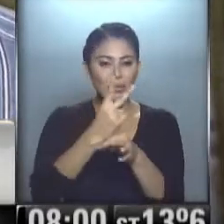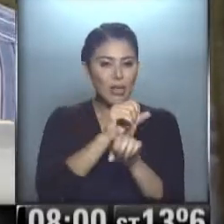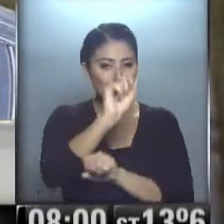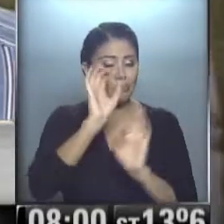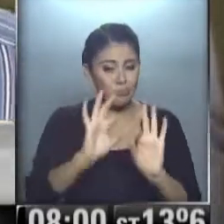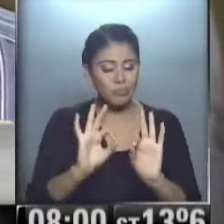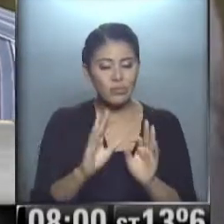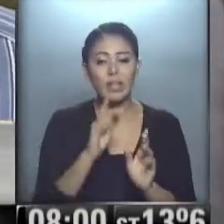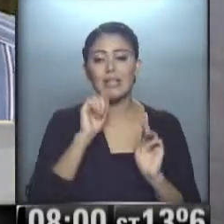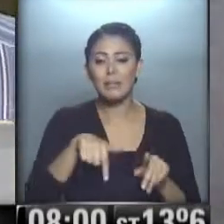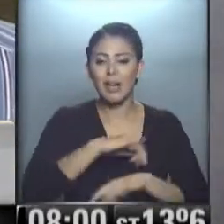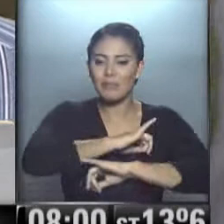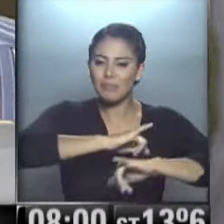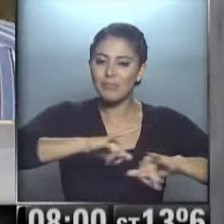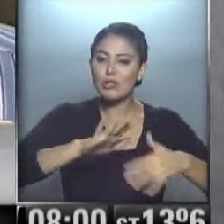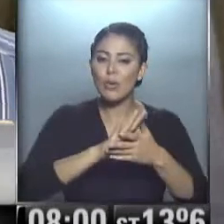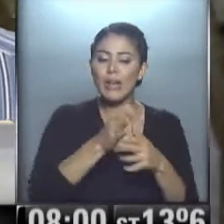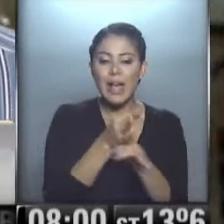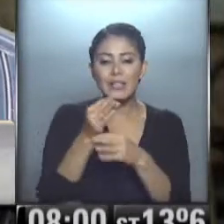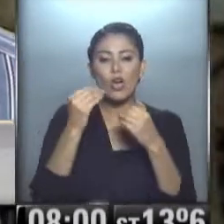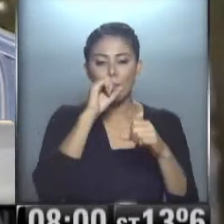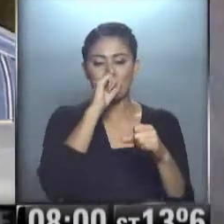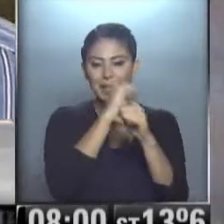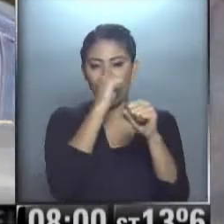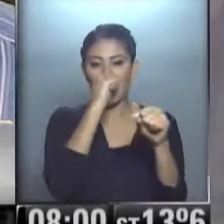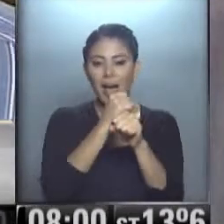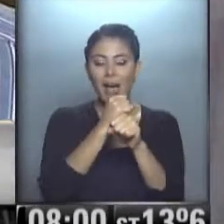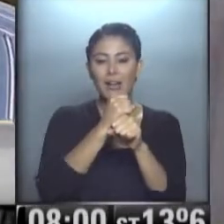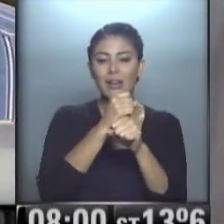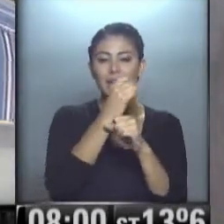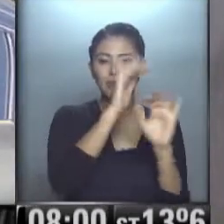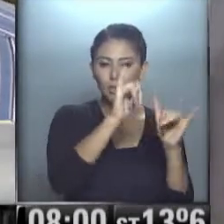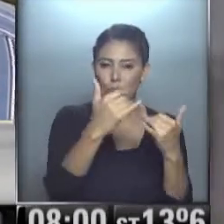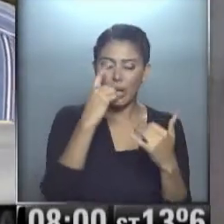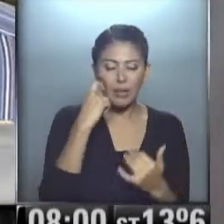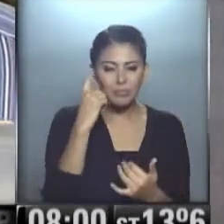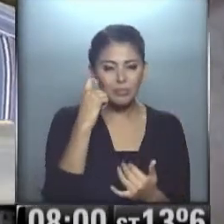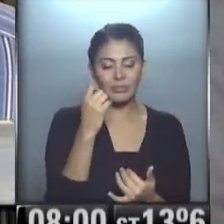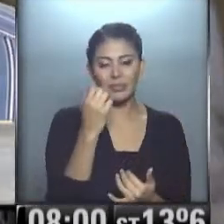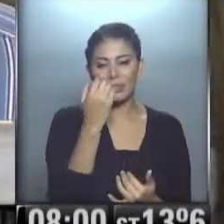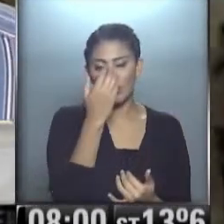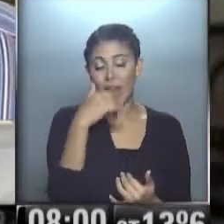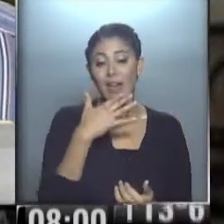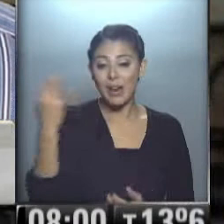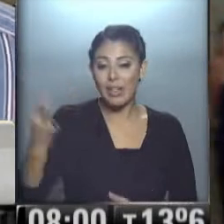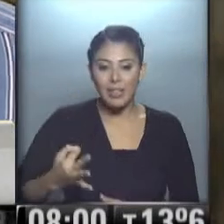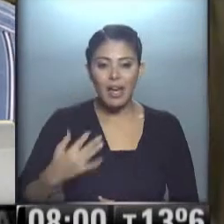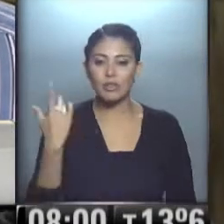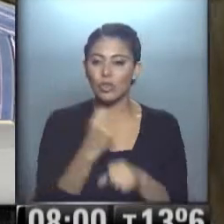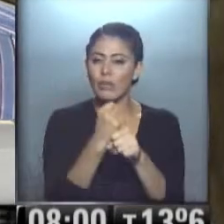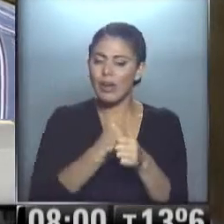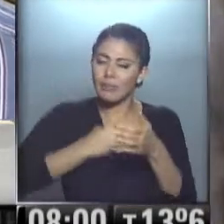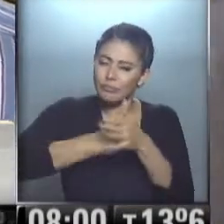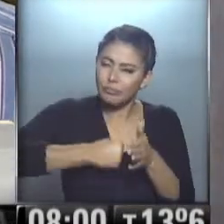hacen unas campañas sobre oficios para recuperar el oficio de nuestros jóvenes. Así que estamos, la verdad, trabajando